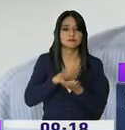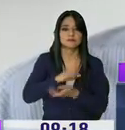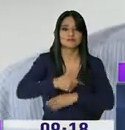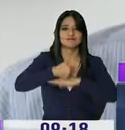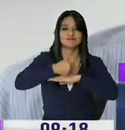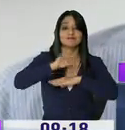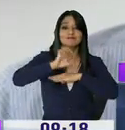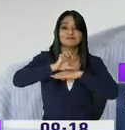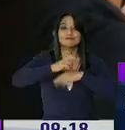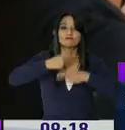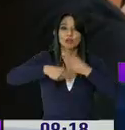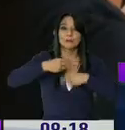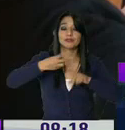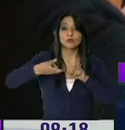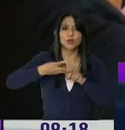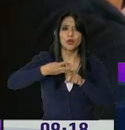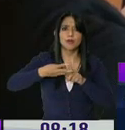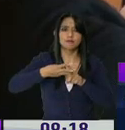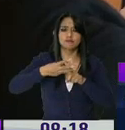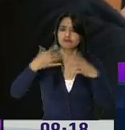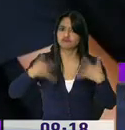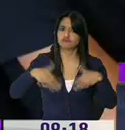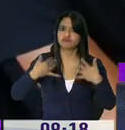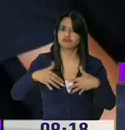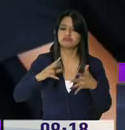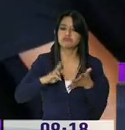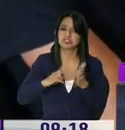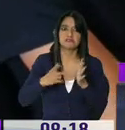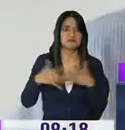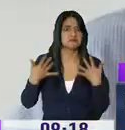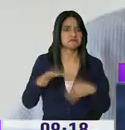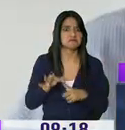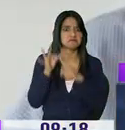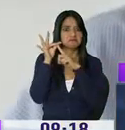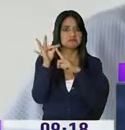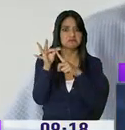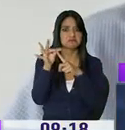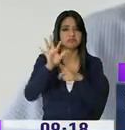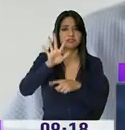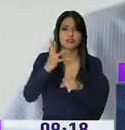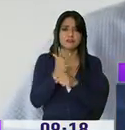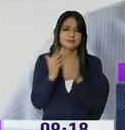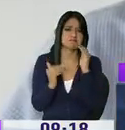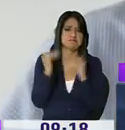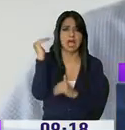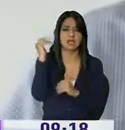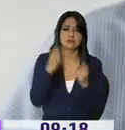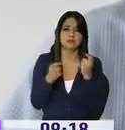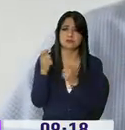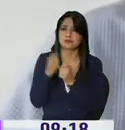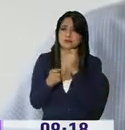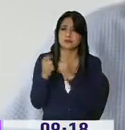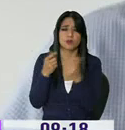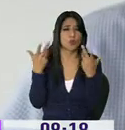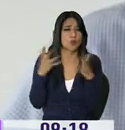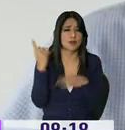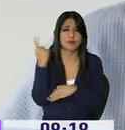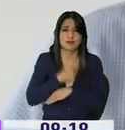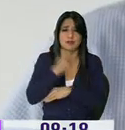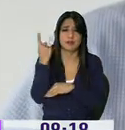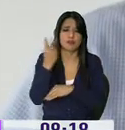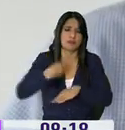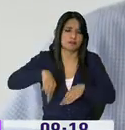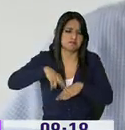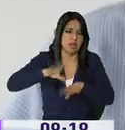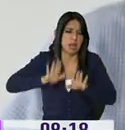de Comercio Electrónico, se trata de todo un récord. 5 veces más de lo que vendían en cualquier día normal